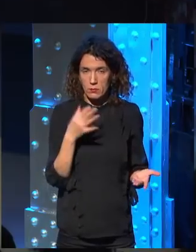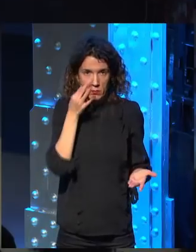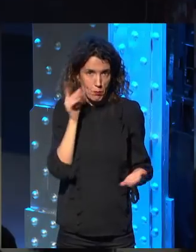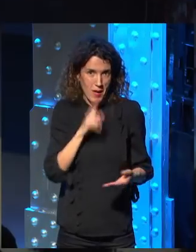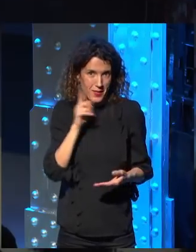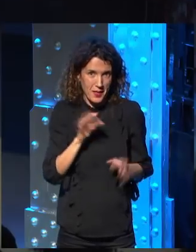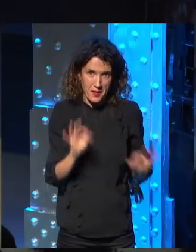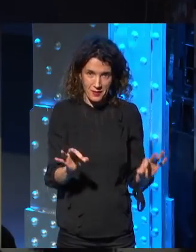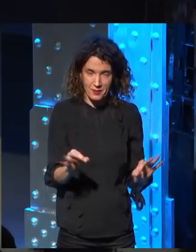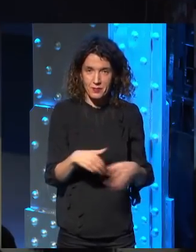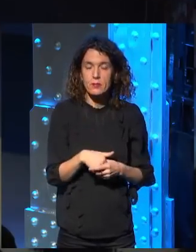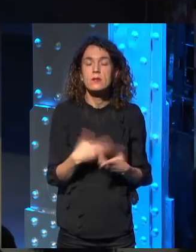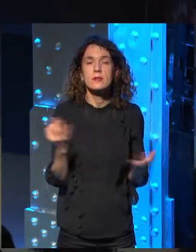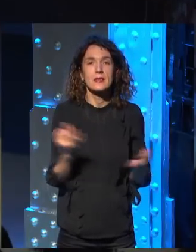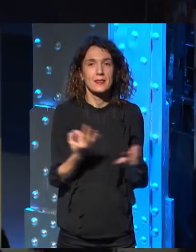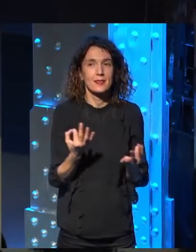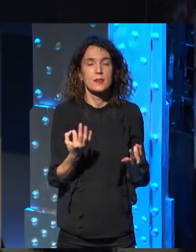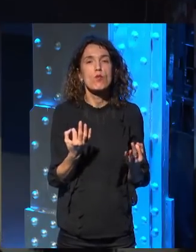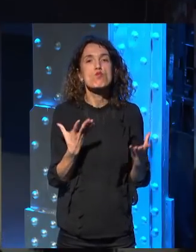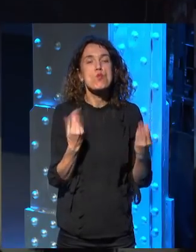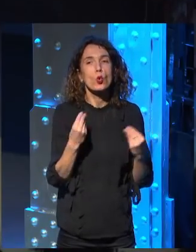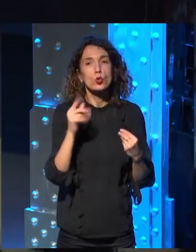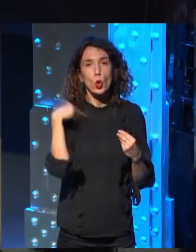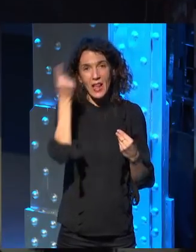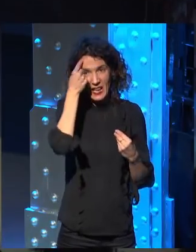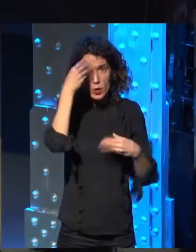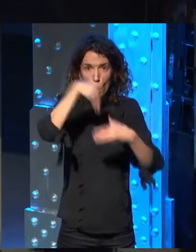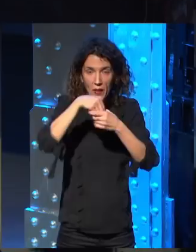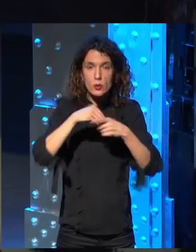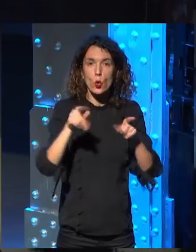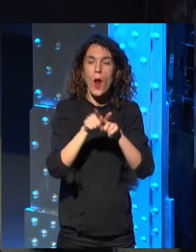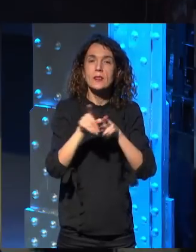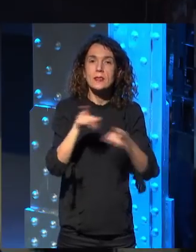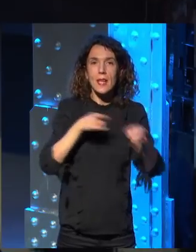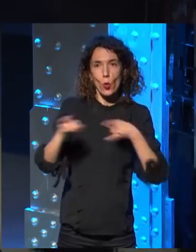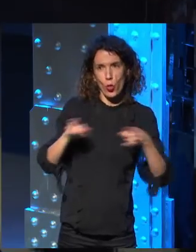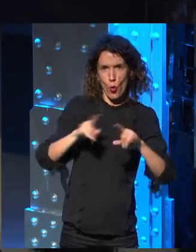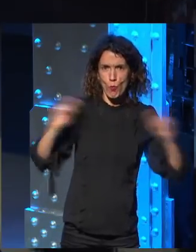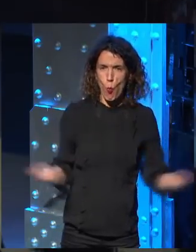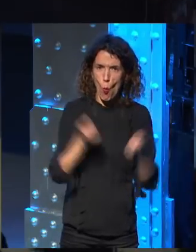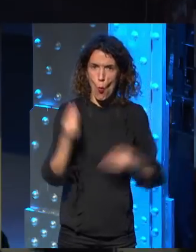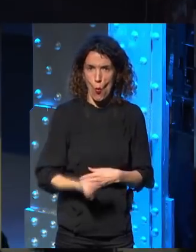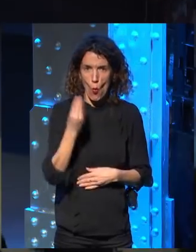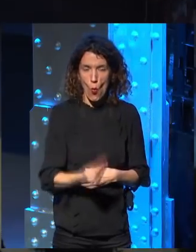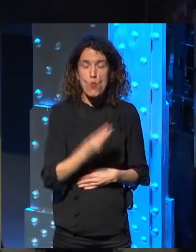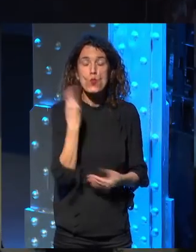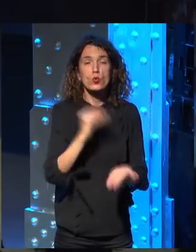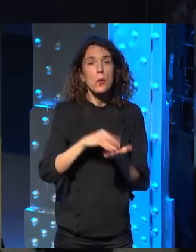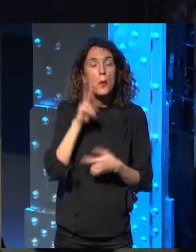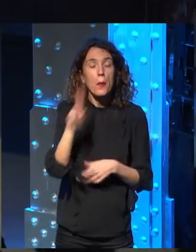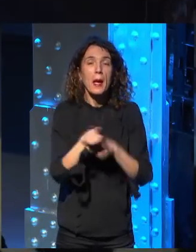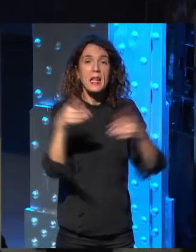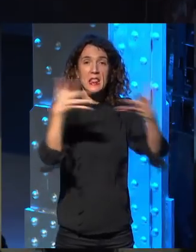¿no? ¿Qué pasa? Que hay mucho talento puesto en esa seducción. Por eso muchas veces, cuando tú ves